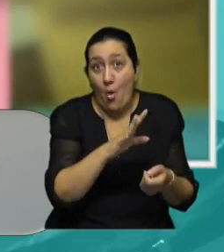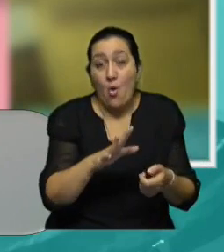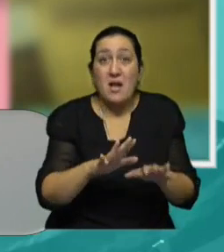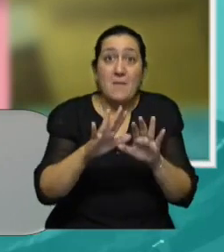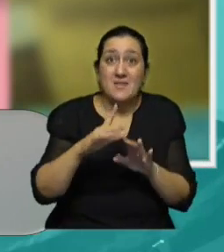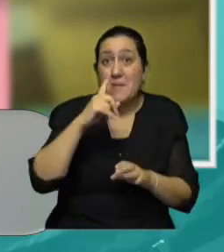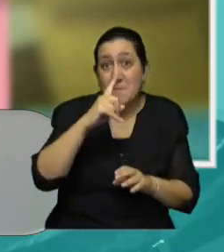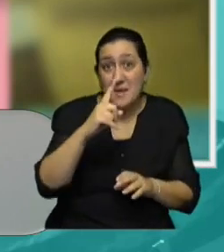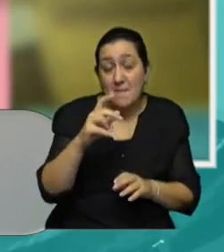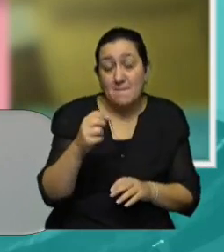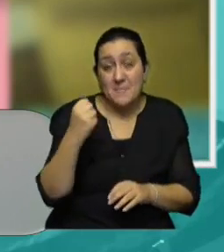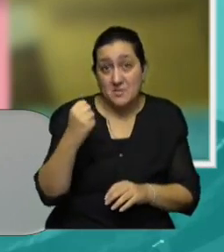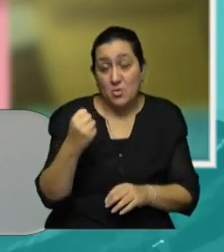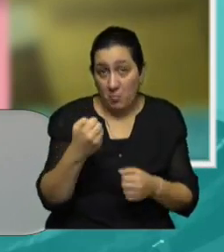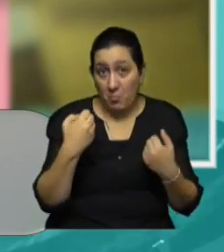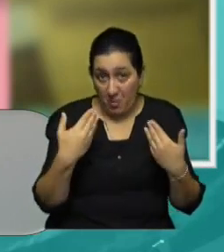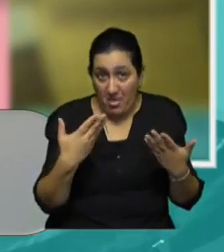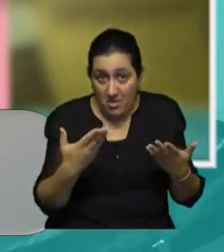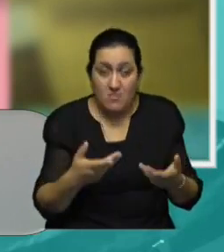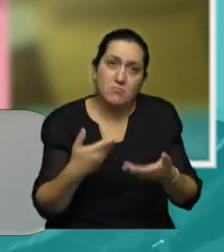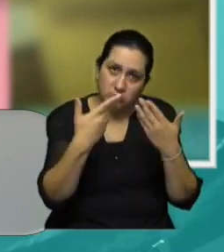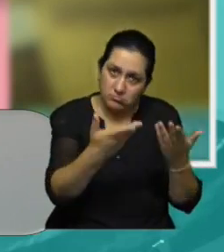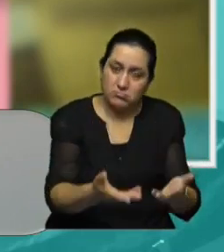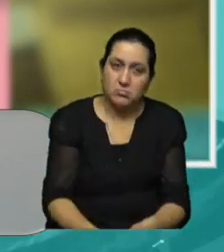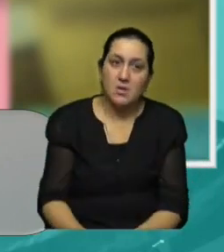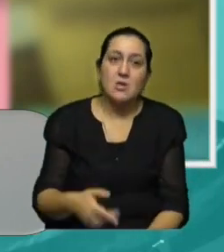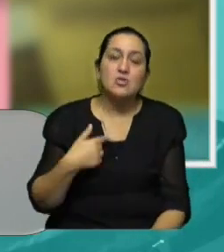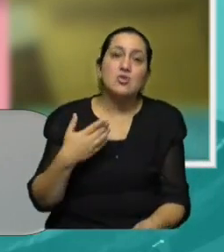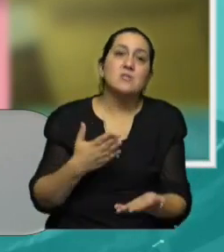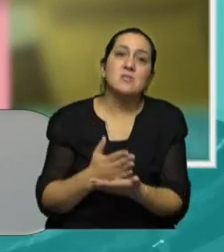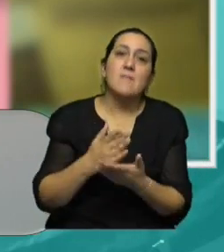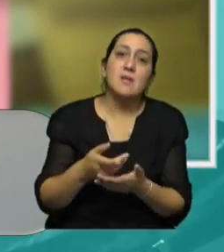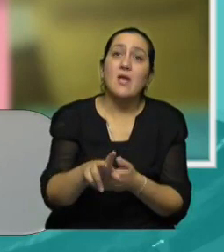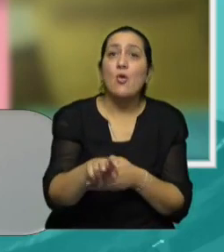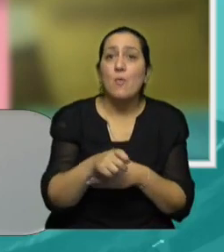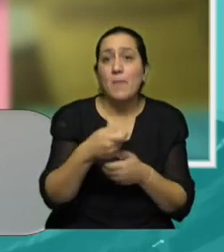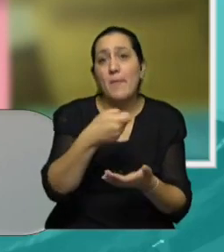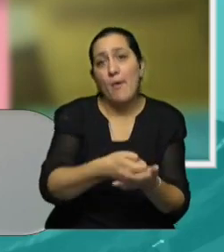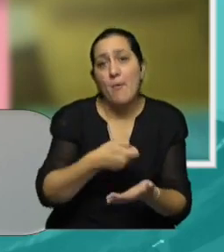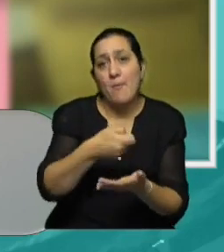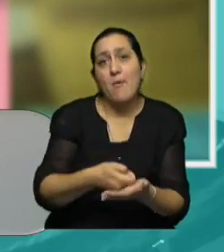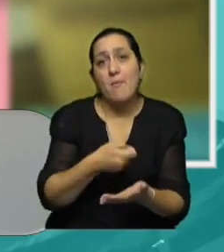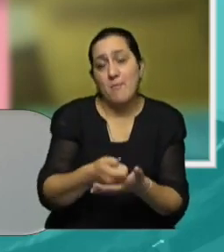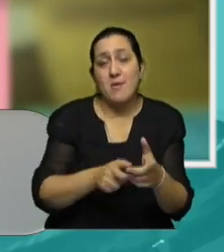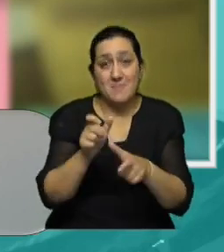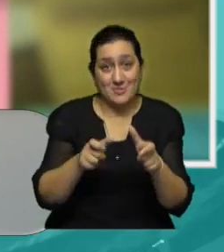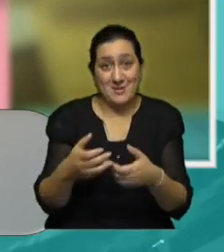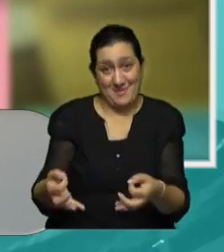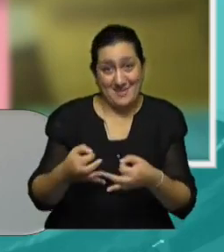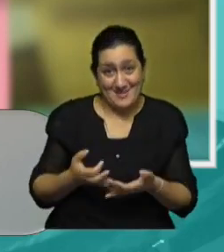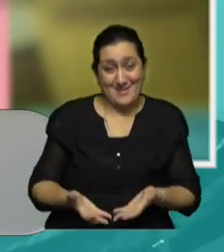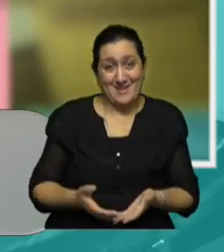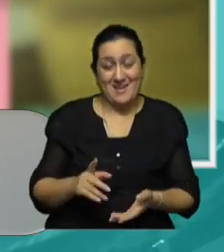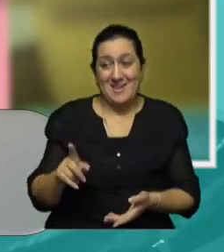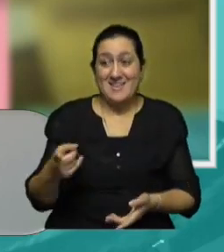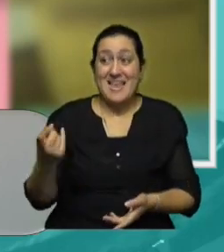lo que pueda colabore. Sí, sí, hay gente que dice, bueno, yo cada vez que cobro pongo un poquito y sí. Nada, y ayer la